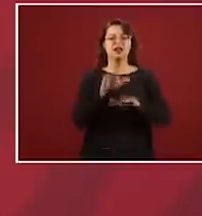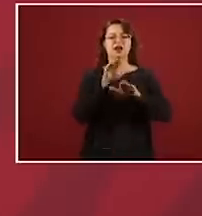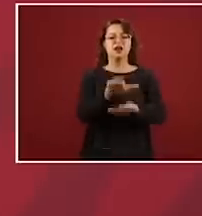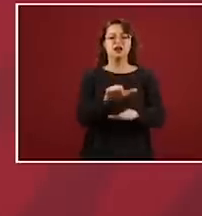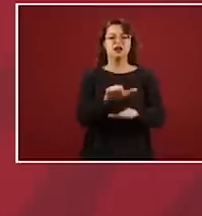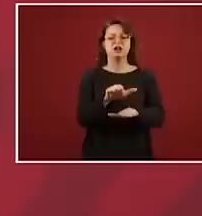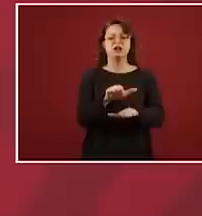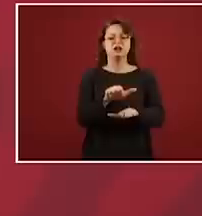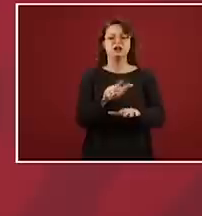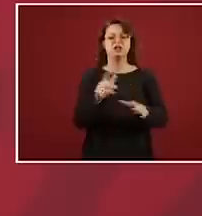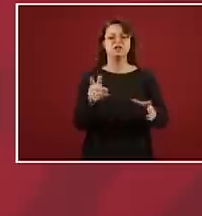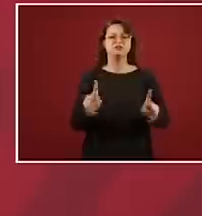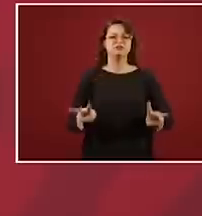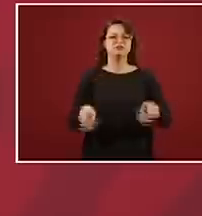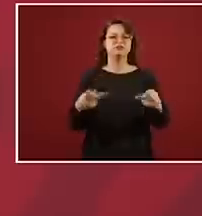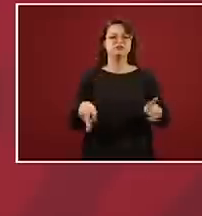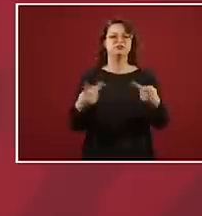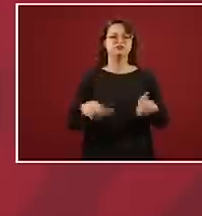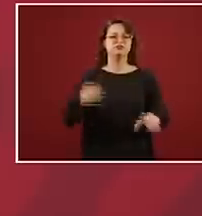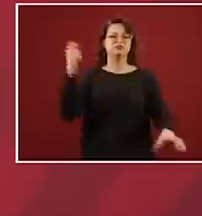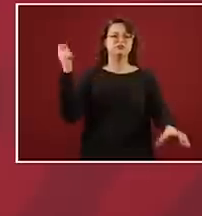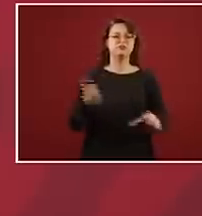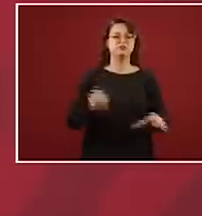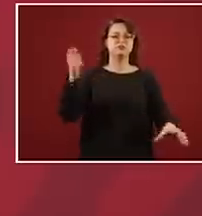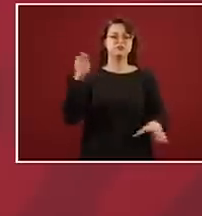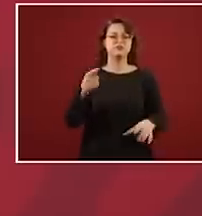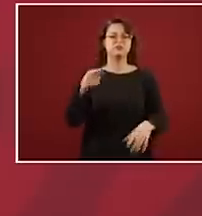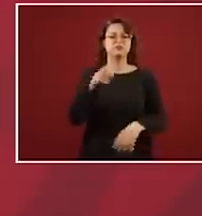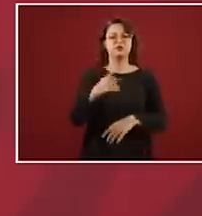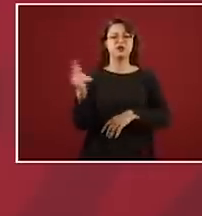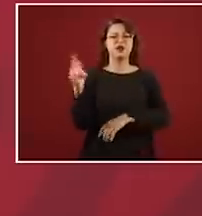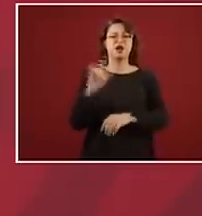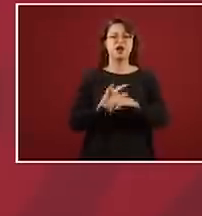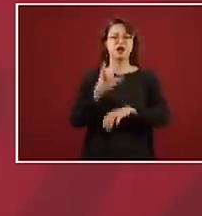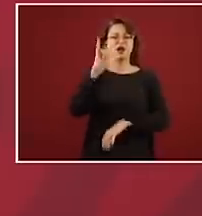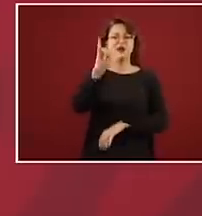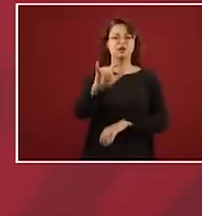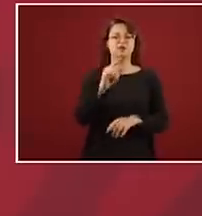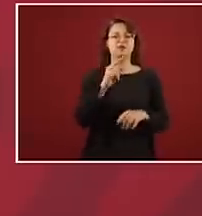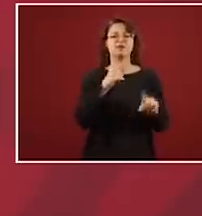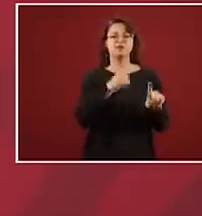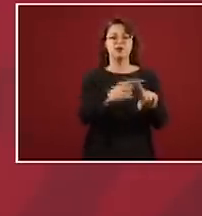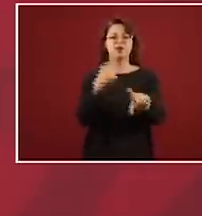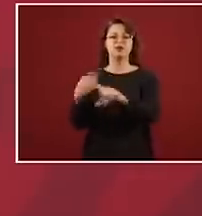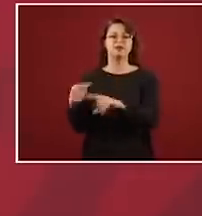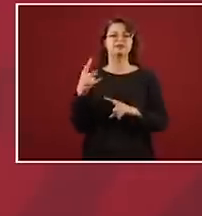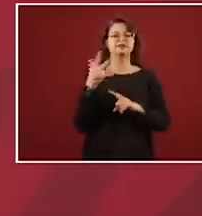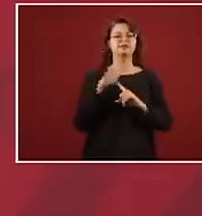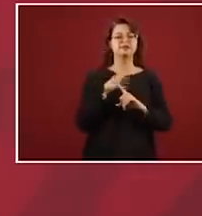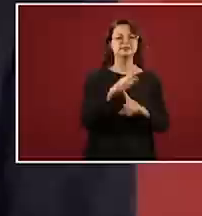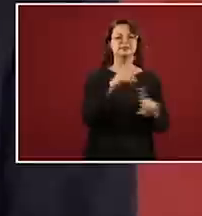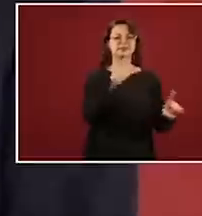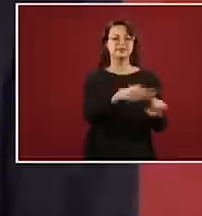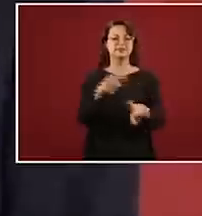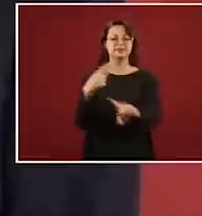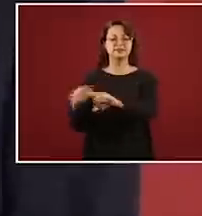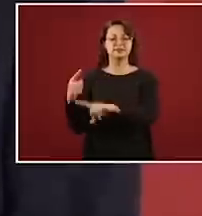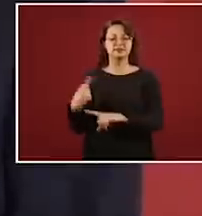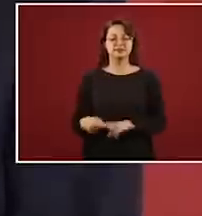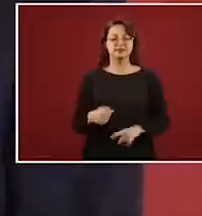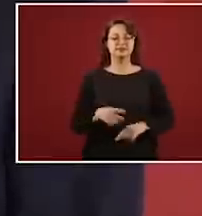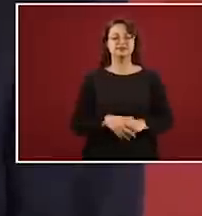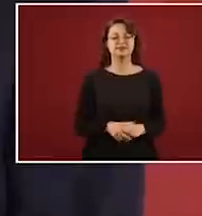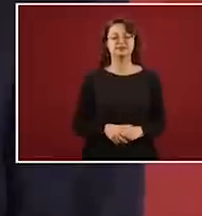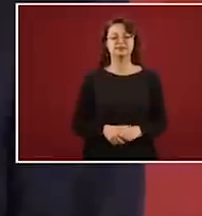la subasta para la venta de aviones y de helicópteros del